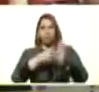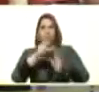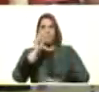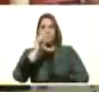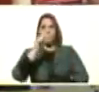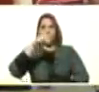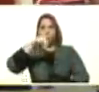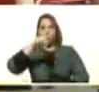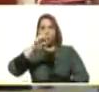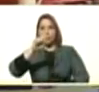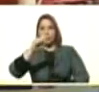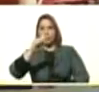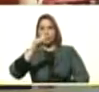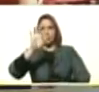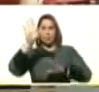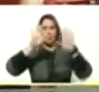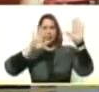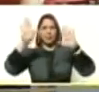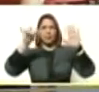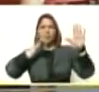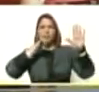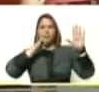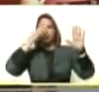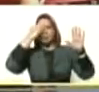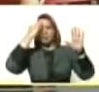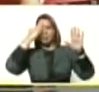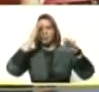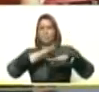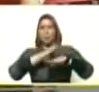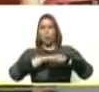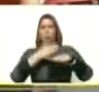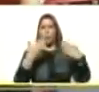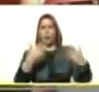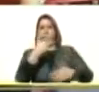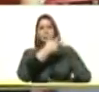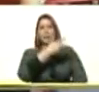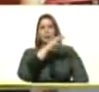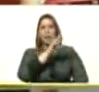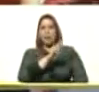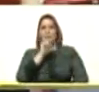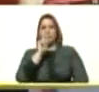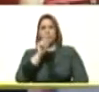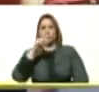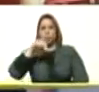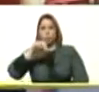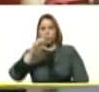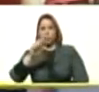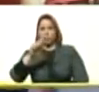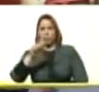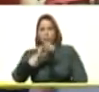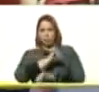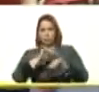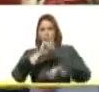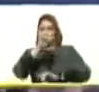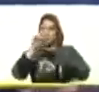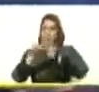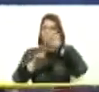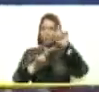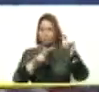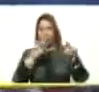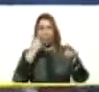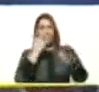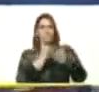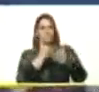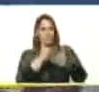.net? Levanten la mano a los que saben por qué es 3R.net. Ya les voy a preguntar para ver si